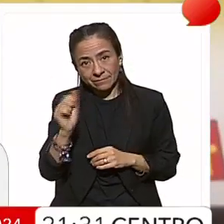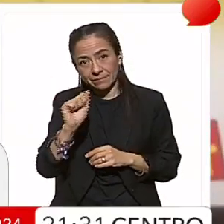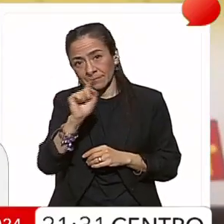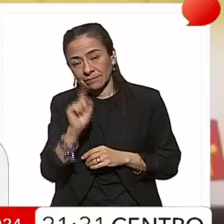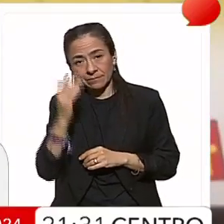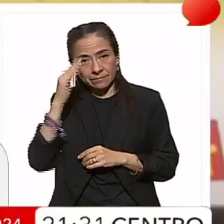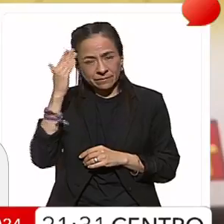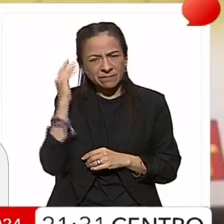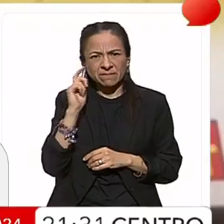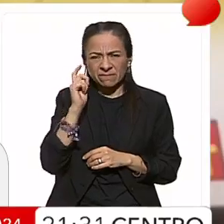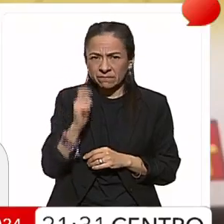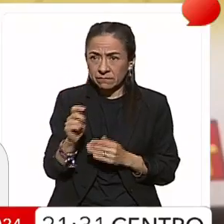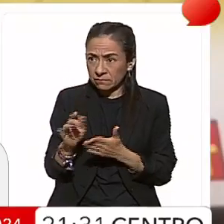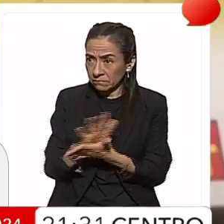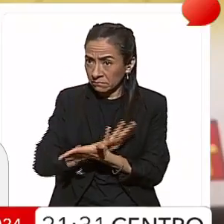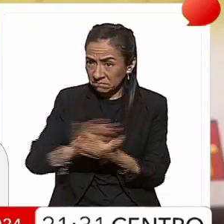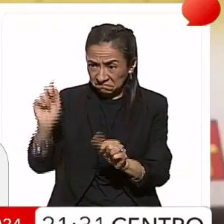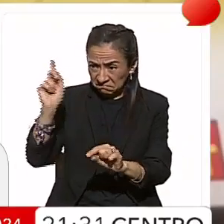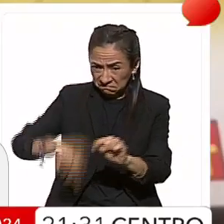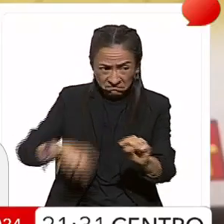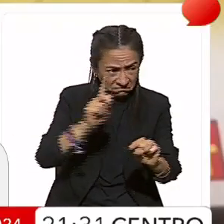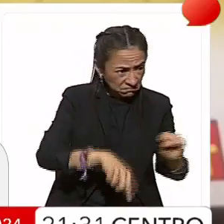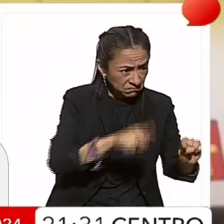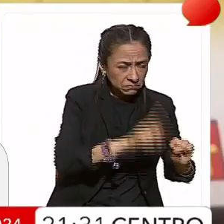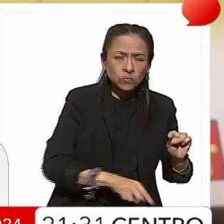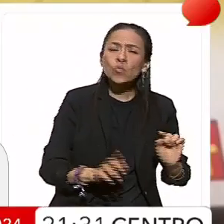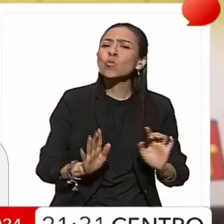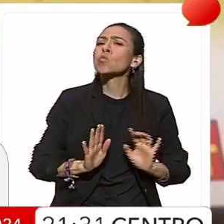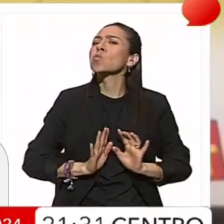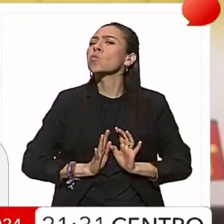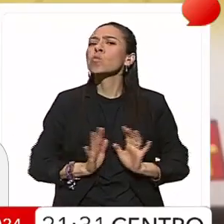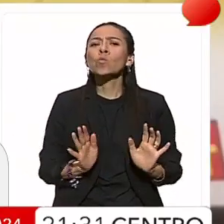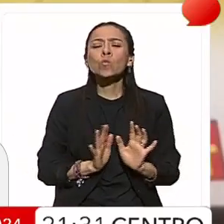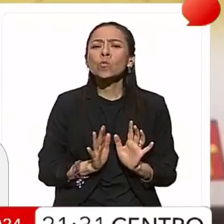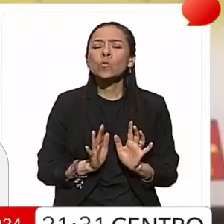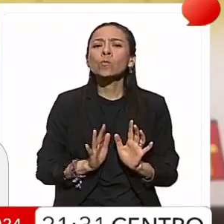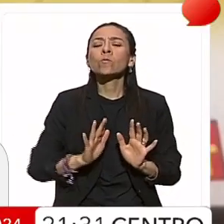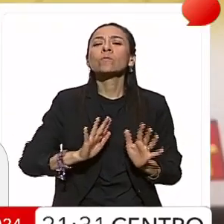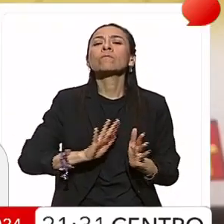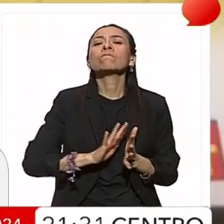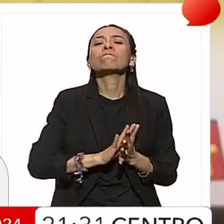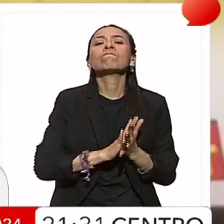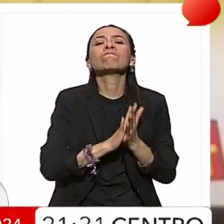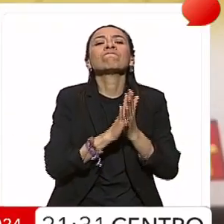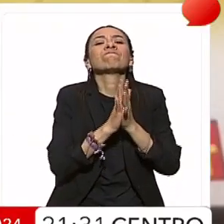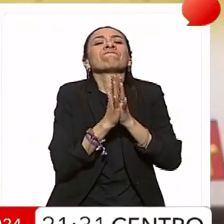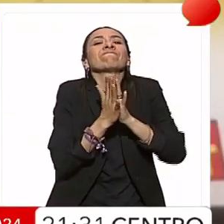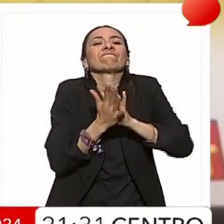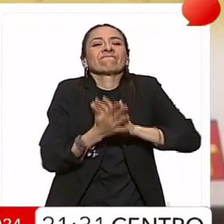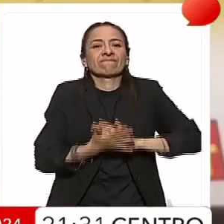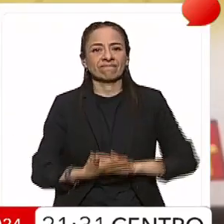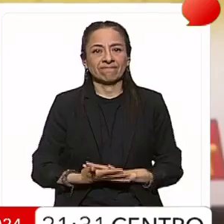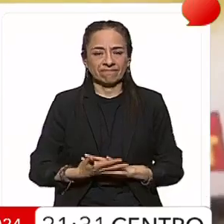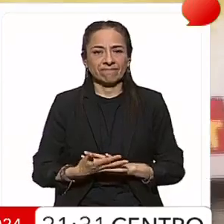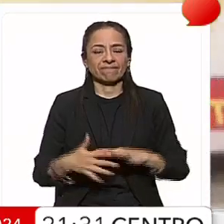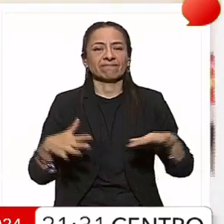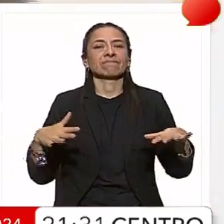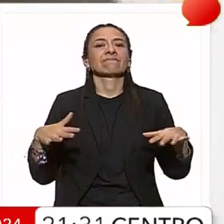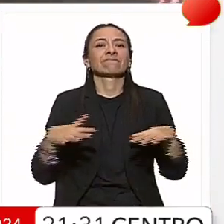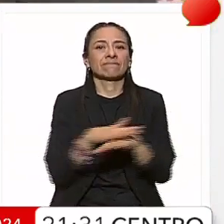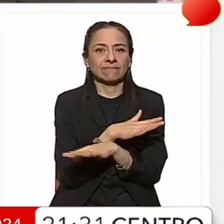no desaparece, se transforma. Es una transformación porque